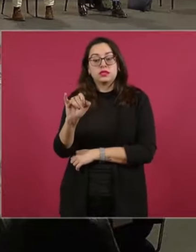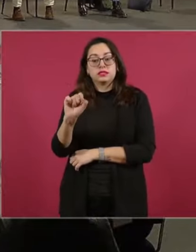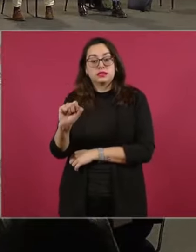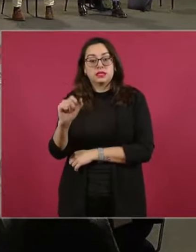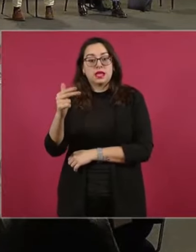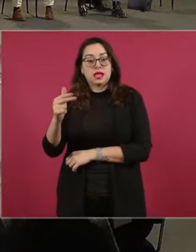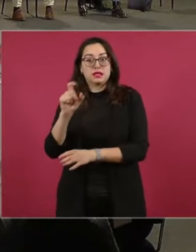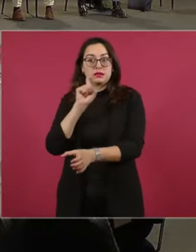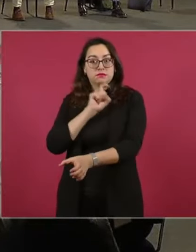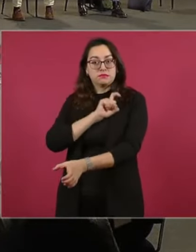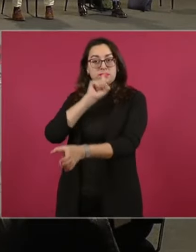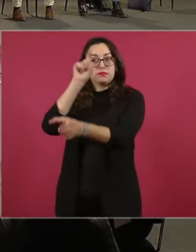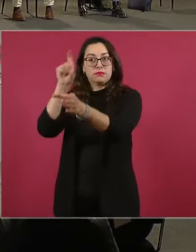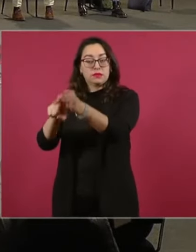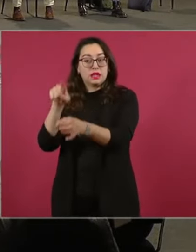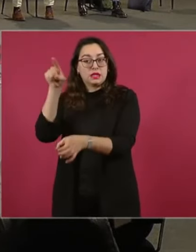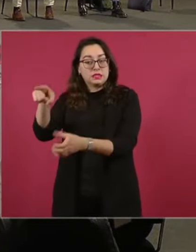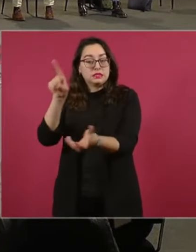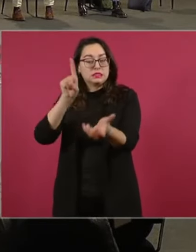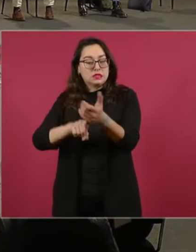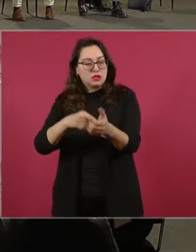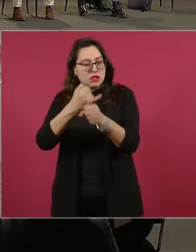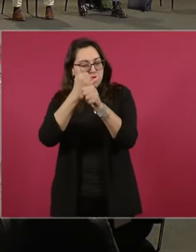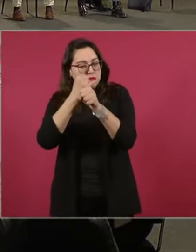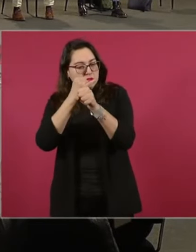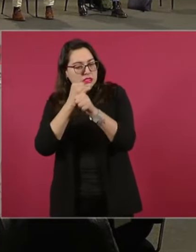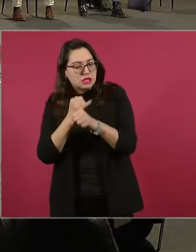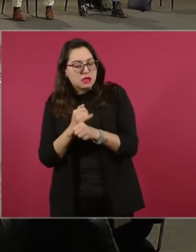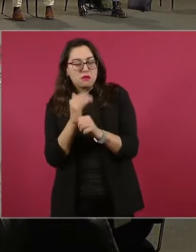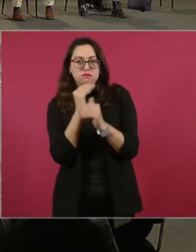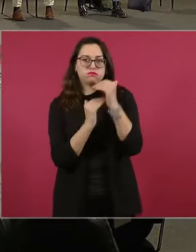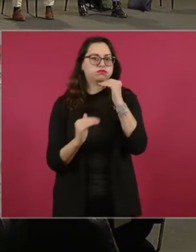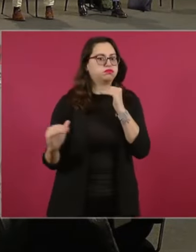el máximo foro regulatorio de investigación clínica del mundo.